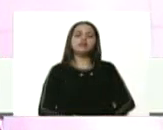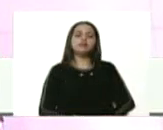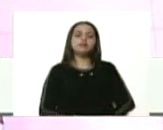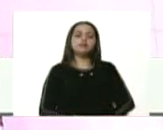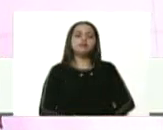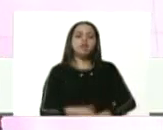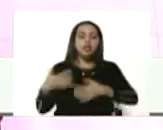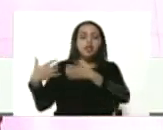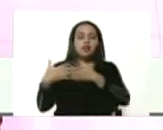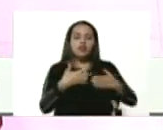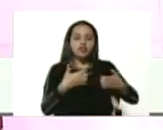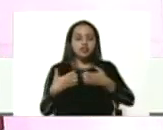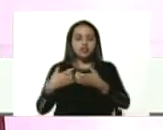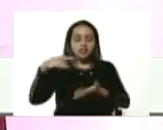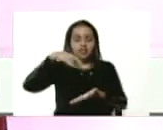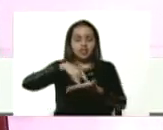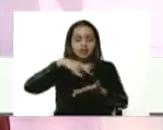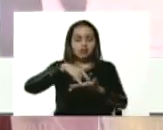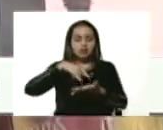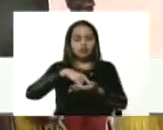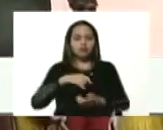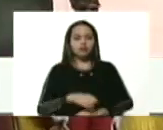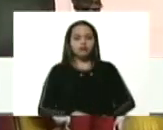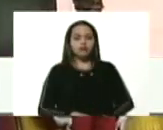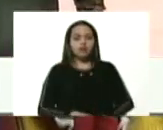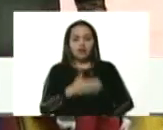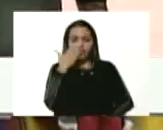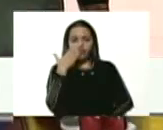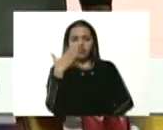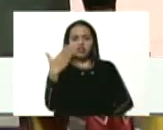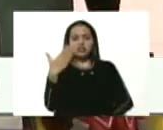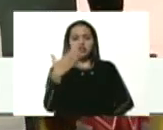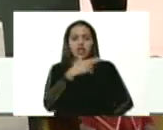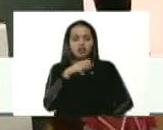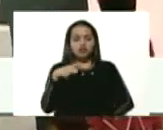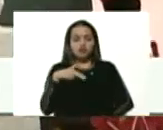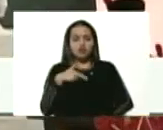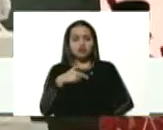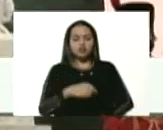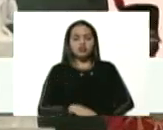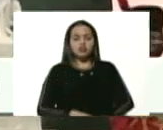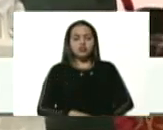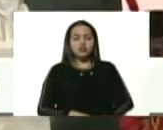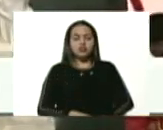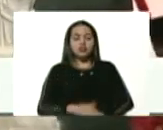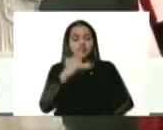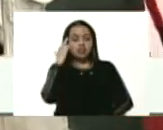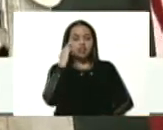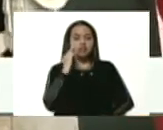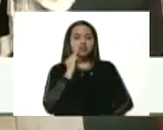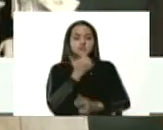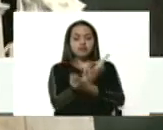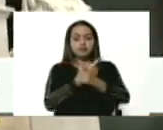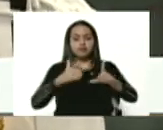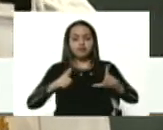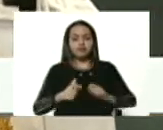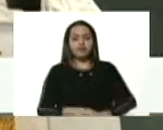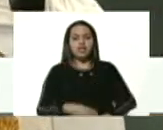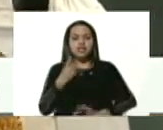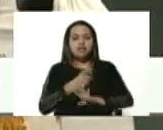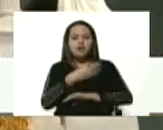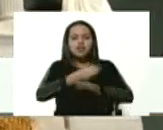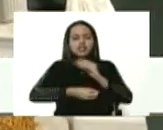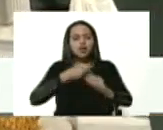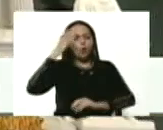la batalla de Carabobo frente a nuestro libertador Simón Bolívar. Sobre todo hay que hacer